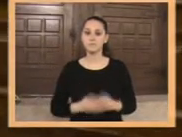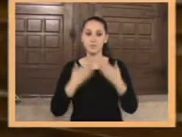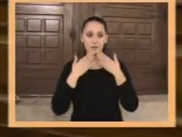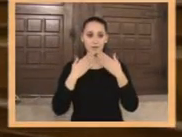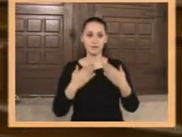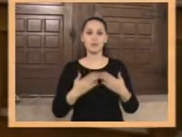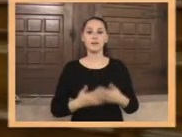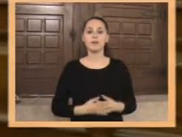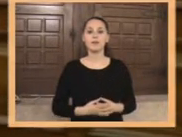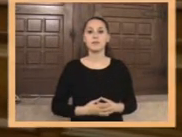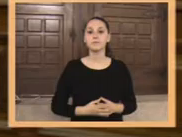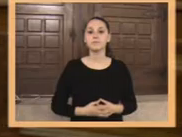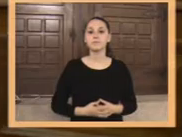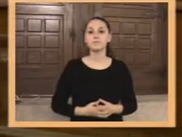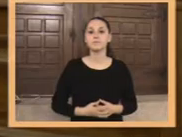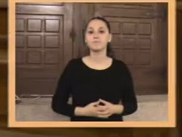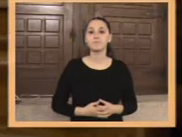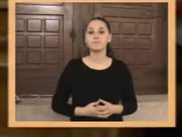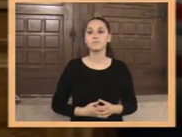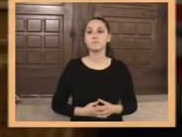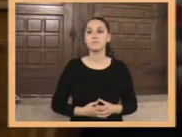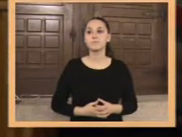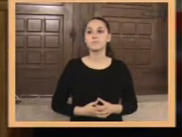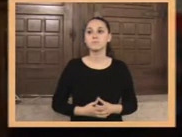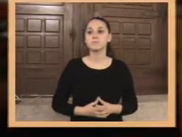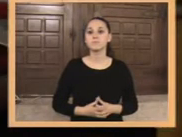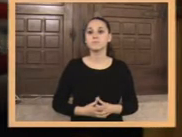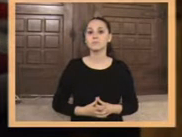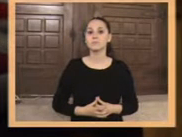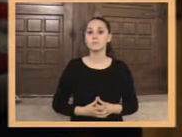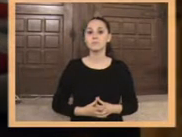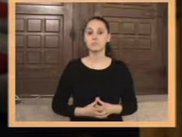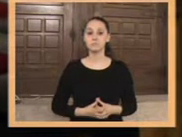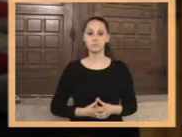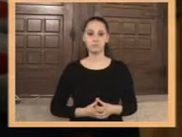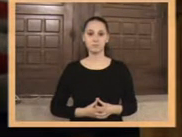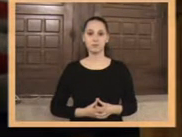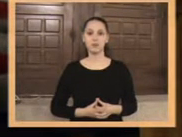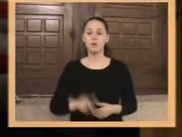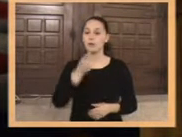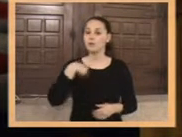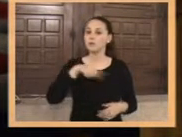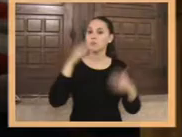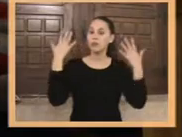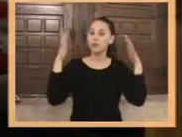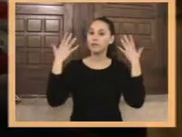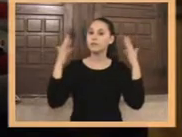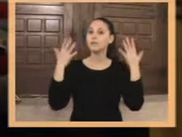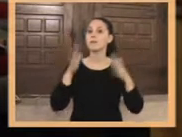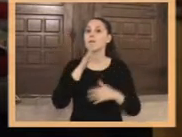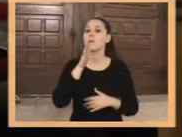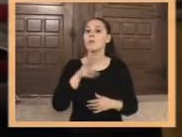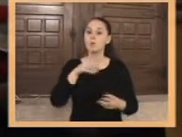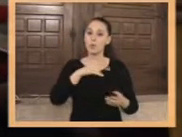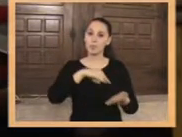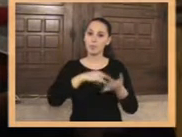Gracias. Señor Hernández, celebramos su renovado compromiso con el fin de este proyecto, porque tenemos que decir que si el proyecto